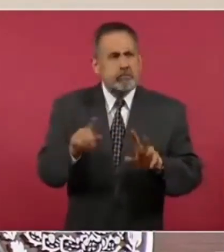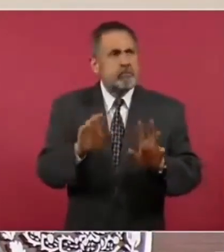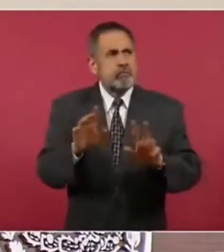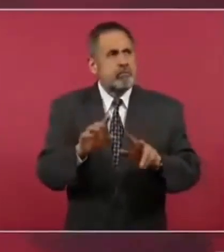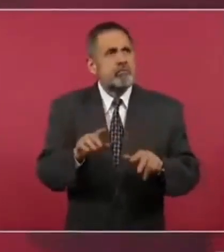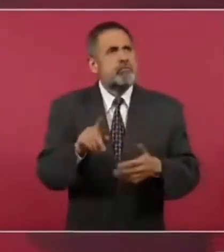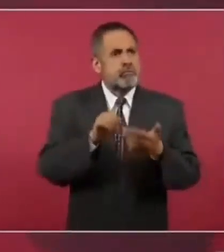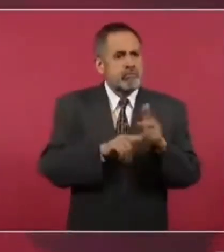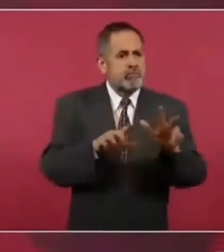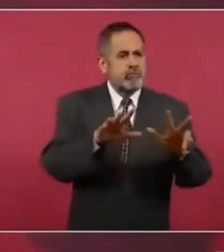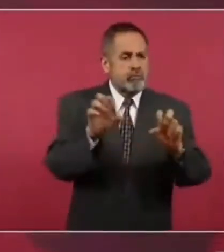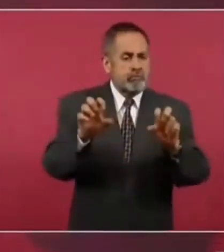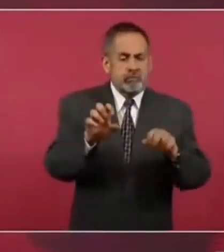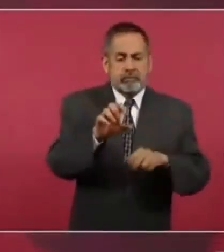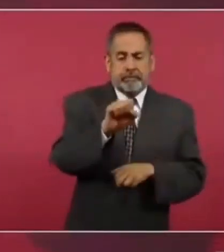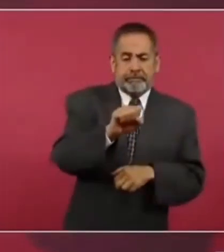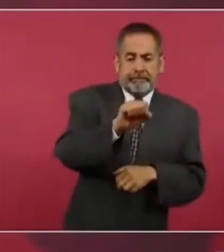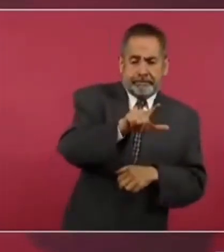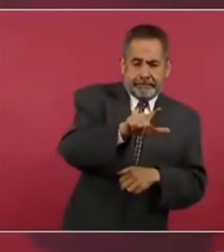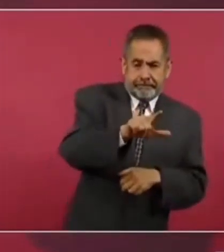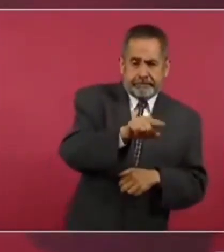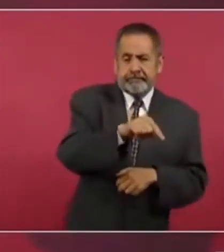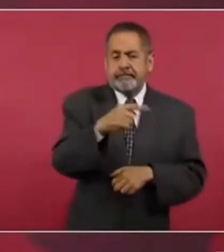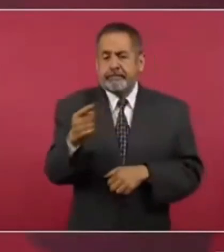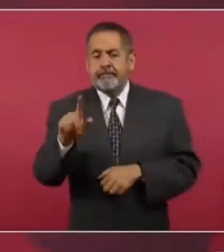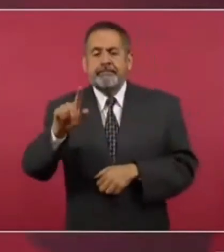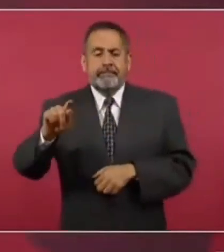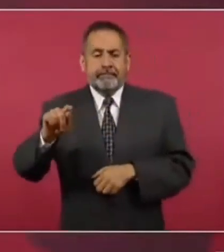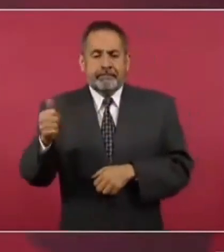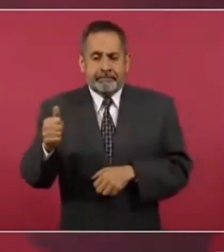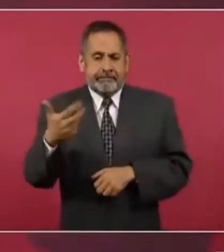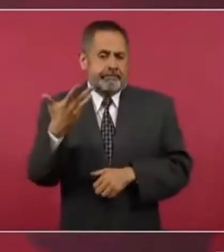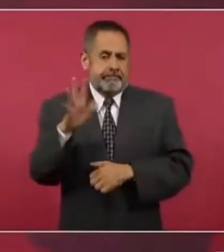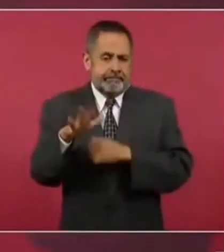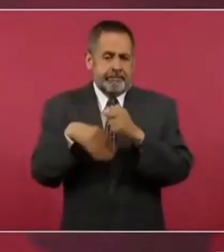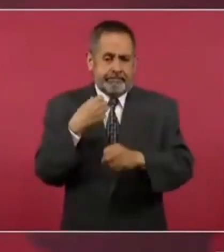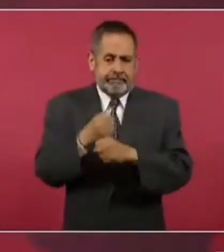de 1867 a 1876, 10 años.